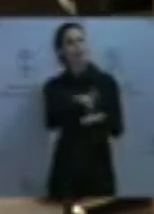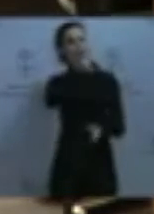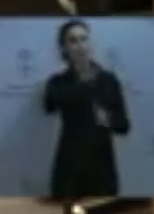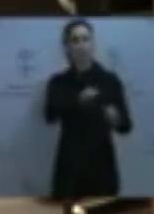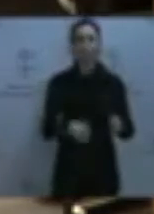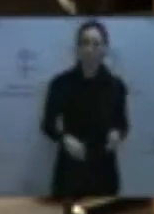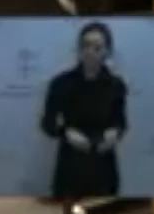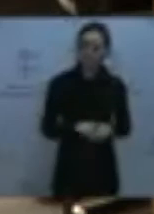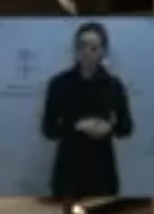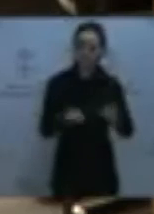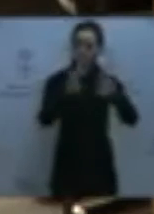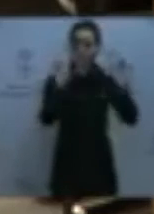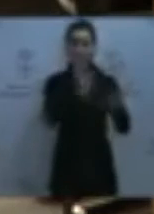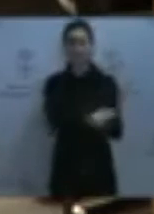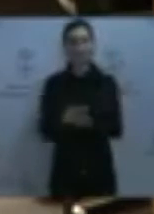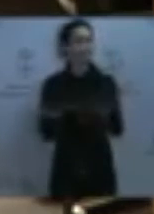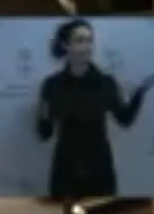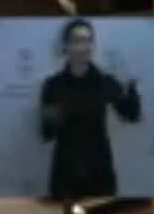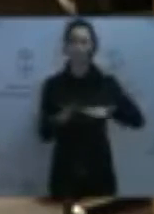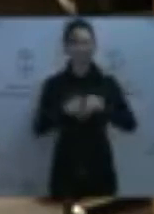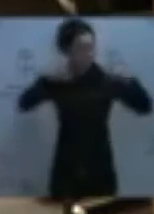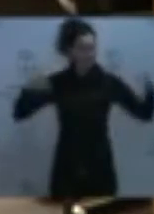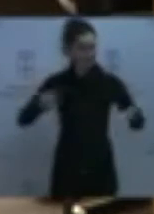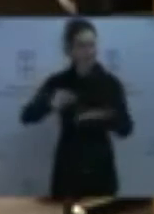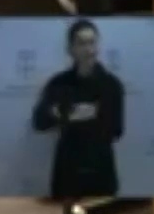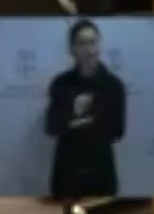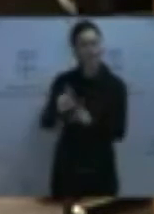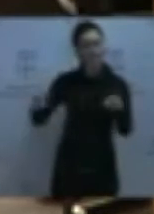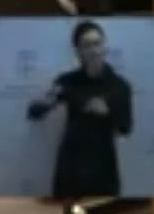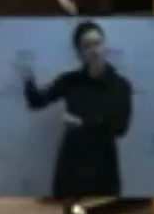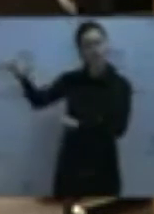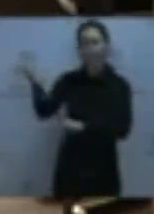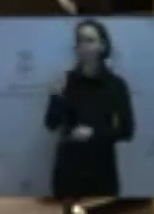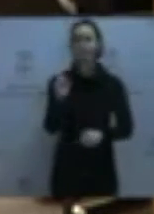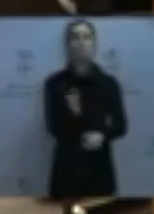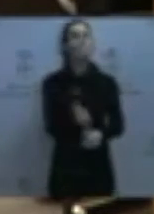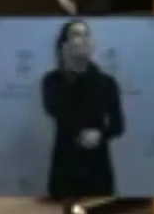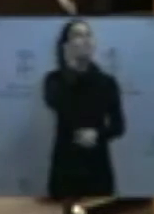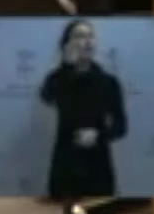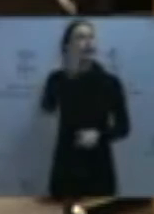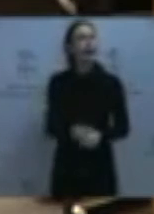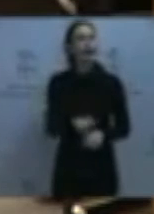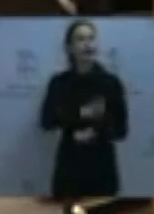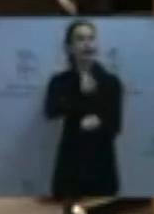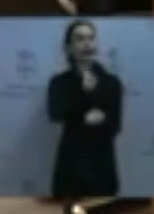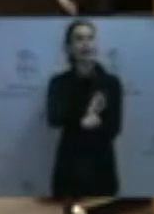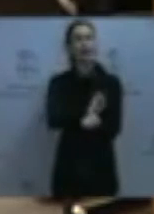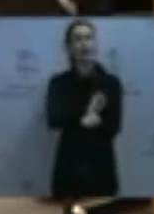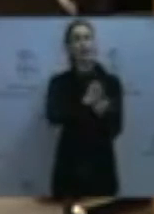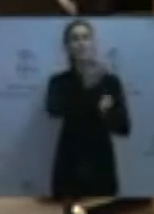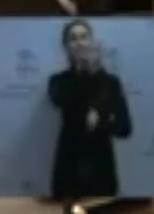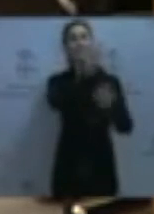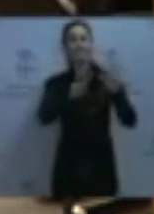hay empresa mediadora, no hay una gran subcontrata que gestione. Hay una mujer, concretamente en ese encierro, que lleva 27 años de